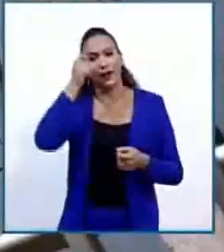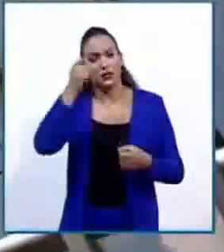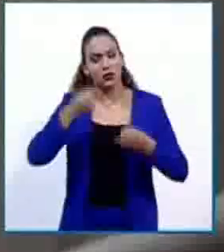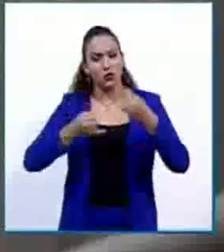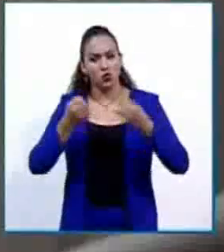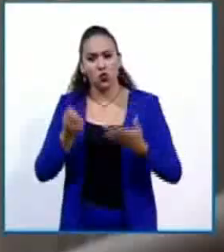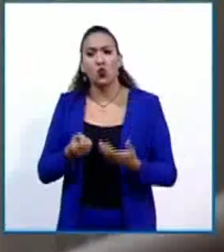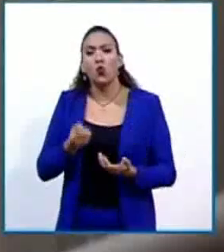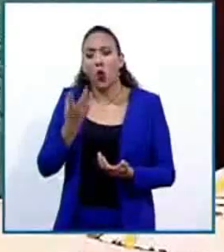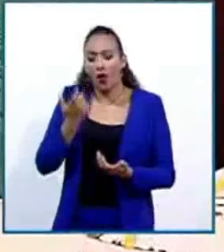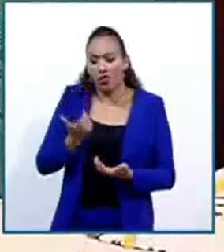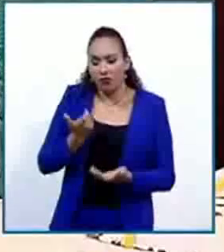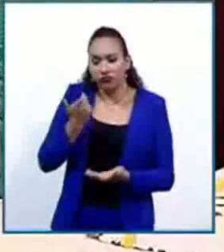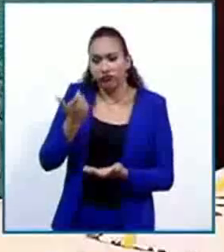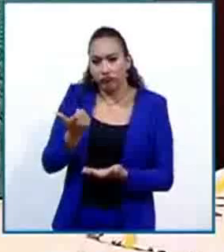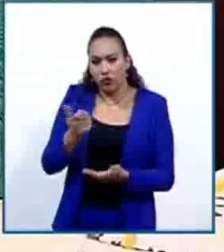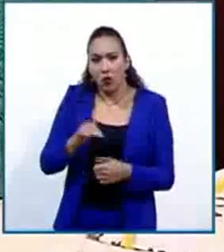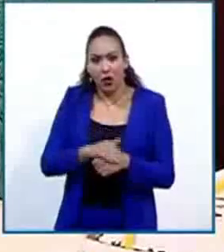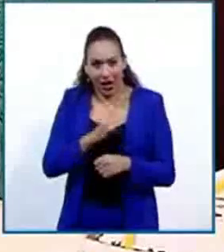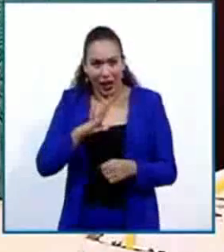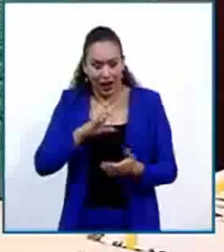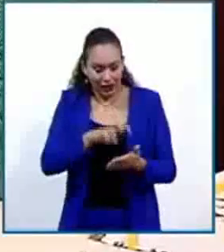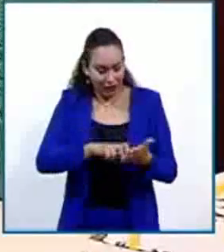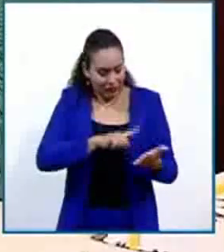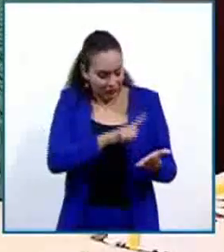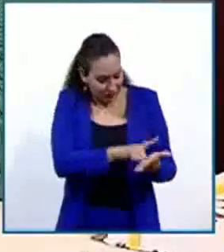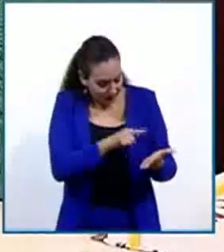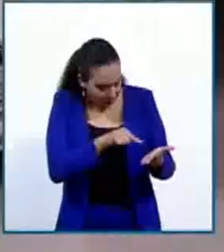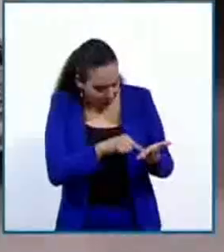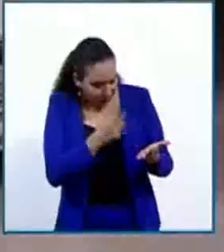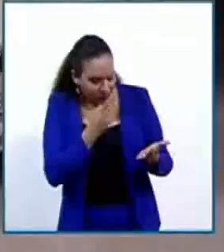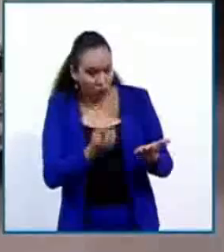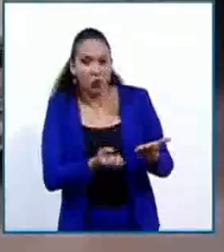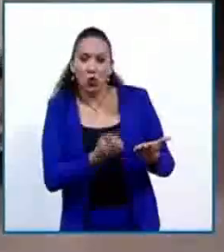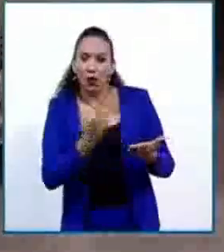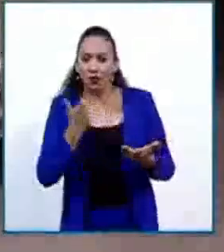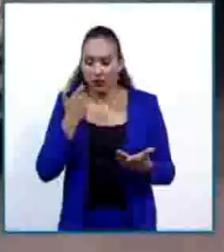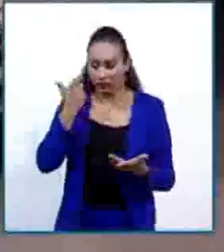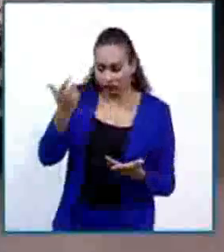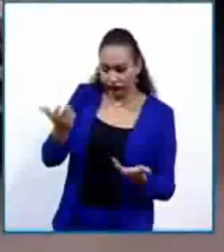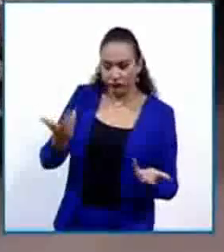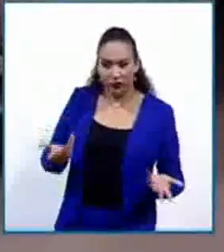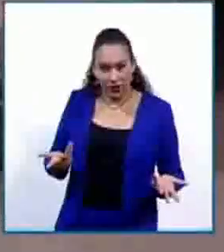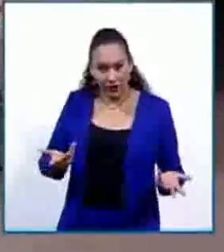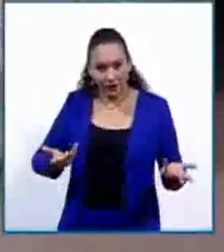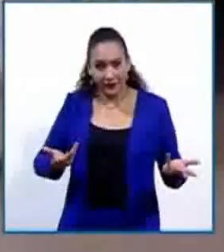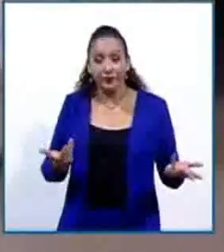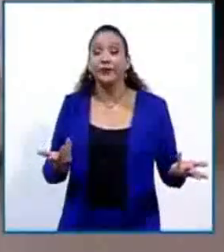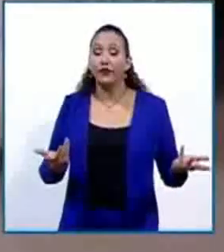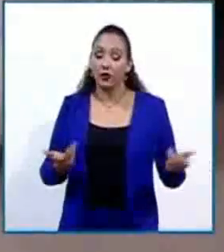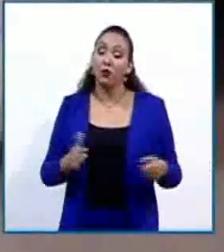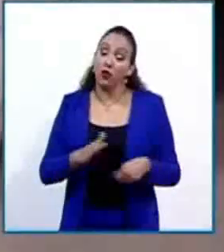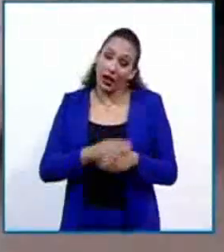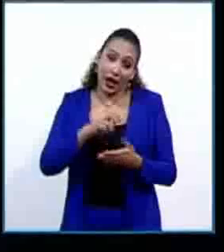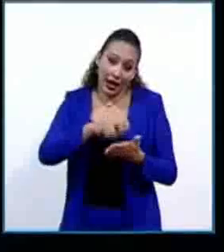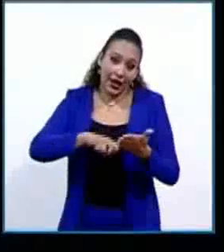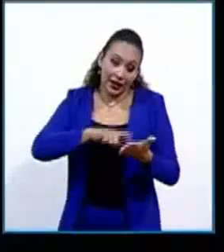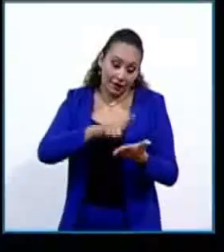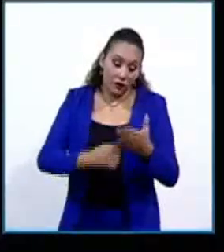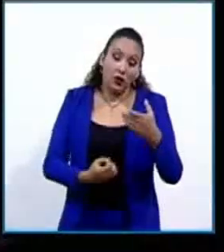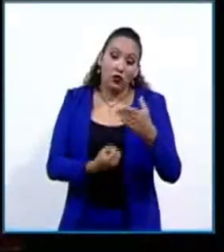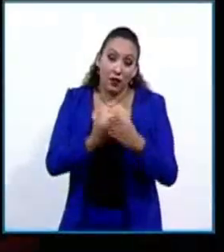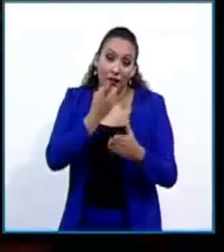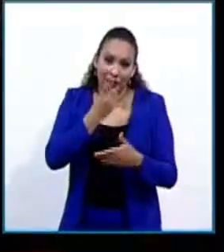fin de adecuarlo a lo dispuesto en la reforma constitucional en materia del Poder Judicial. Lo anterior, para optimizar los